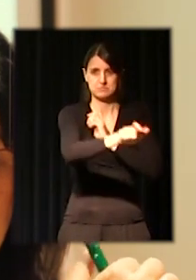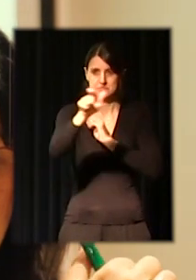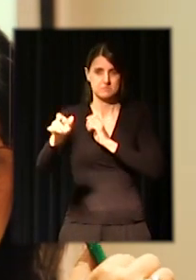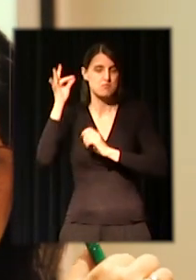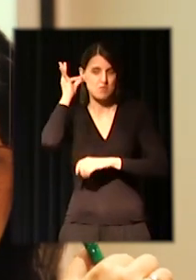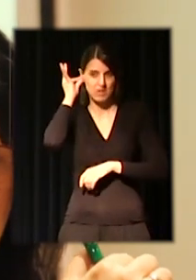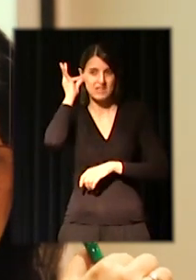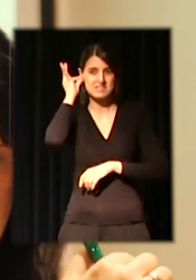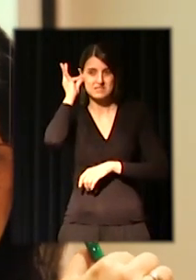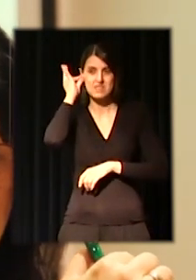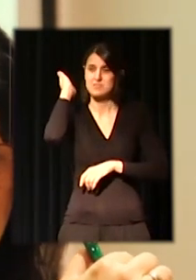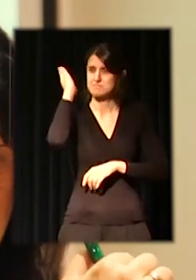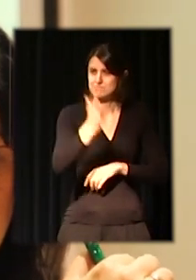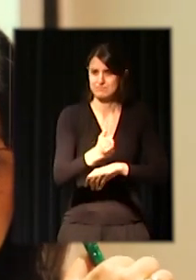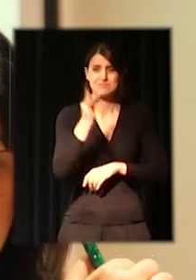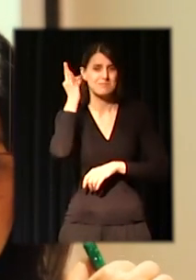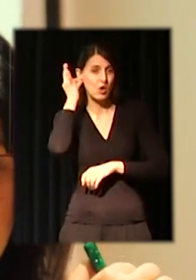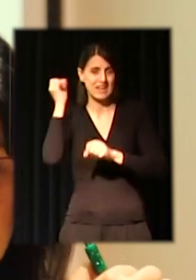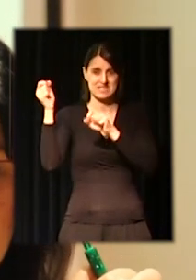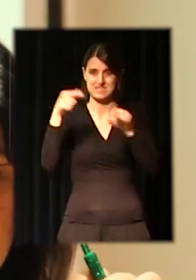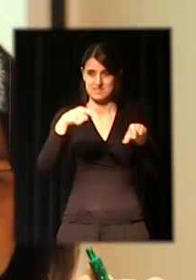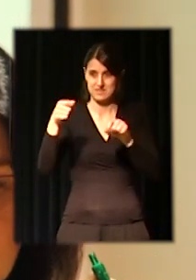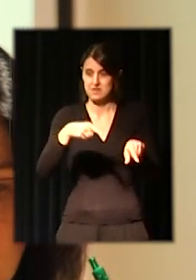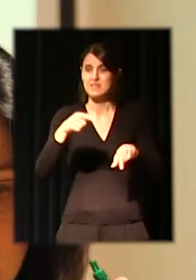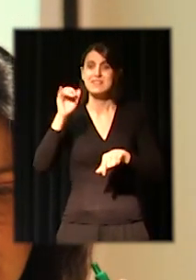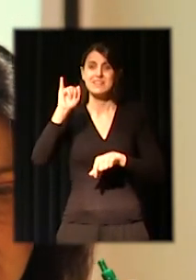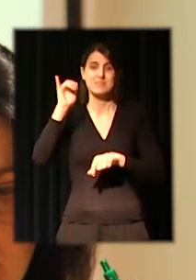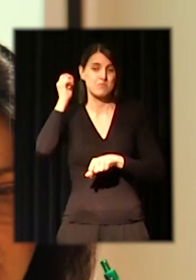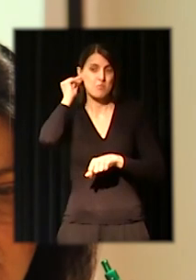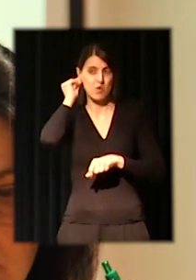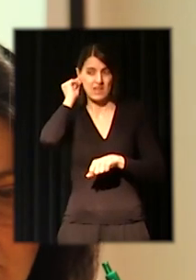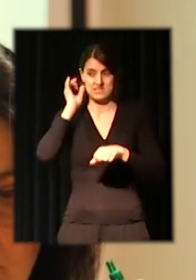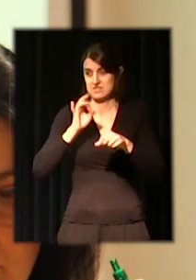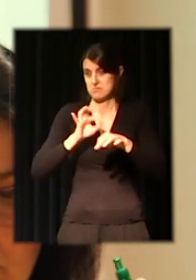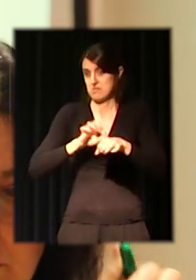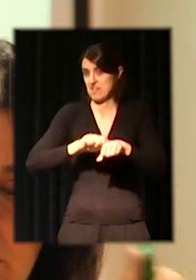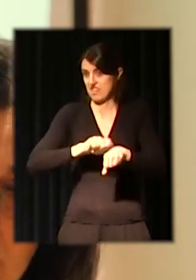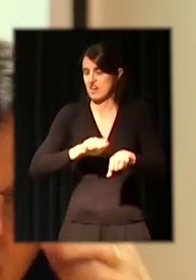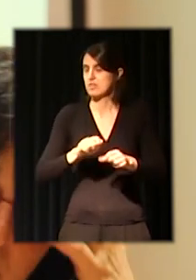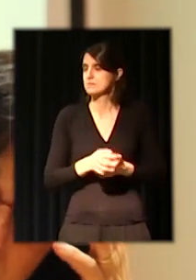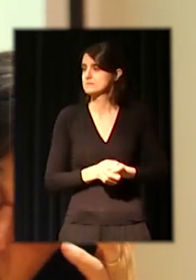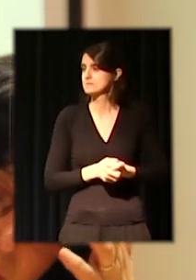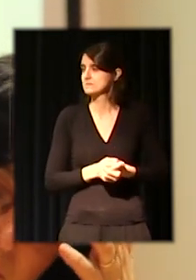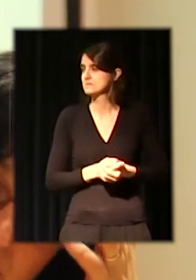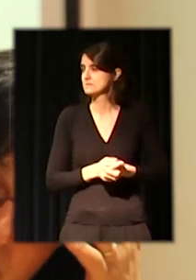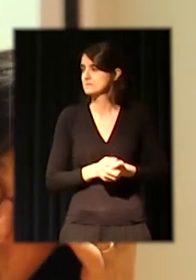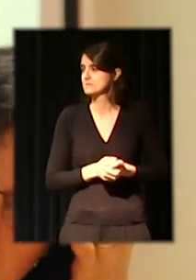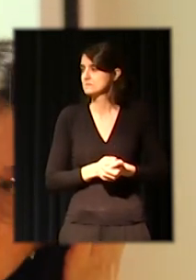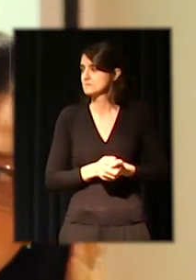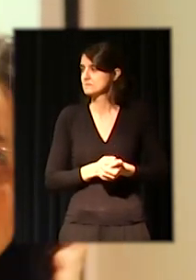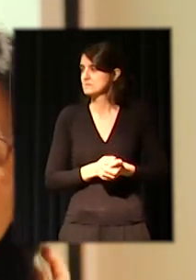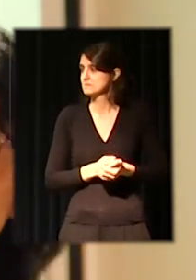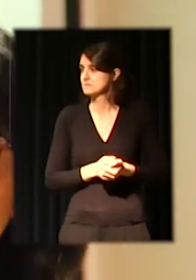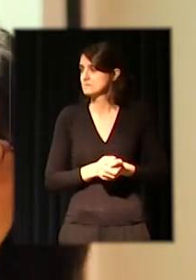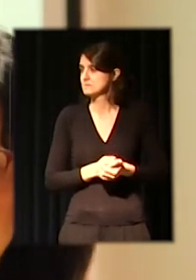mujeres, que ataca directamente a las mujeres racializadas y a las mujeres inmigrantes, y no es casual, ¿no? Digo, no es casual porque lo que